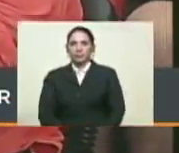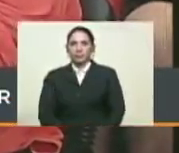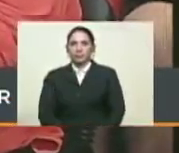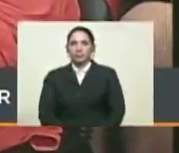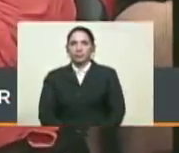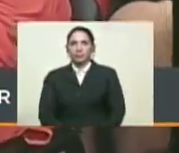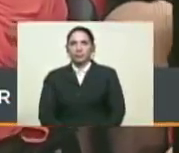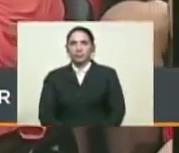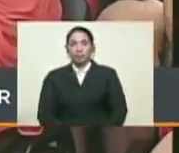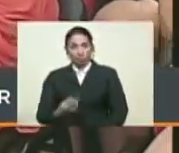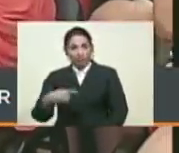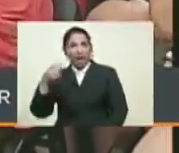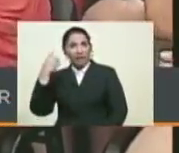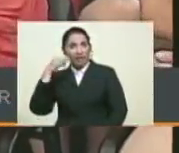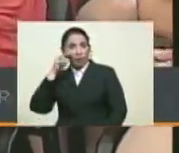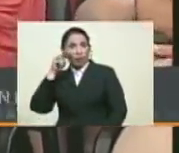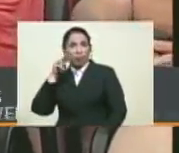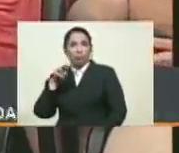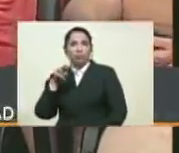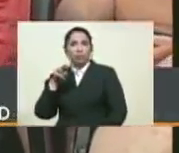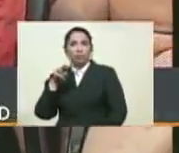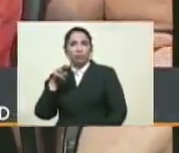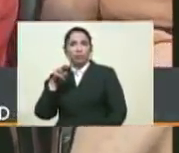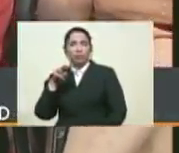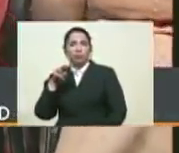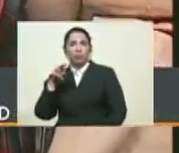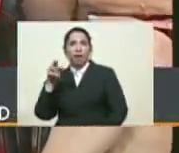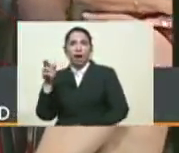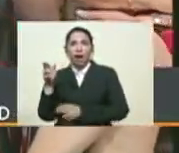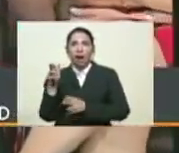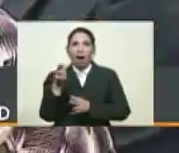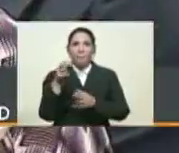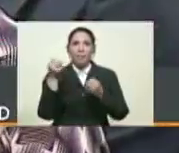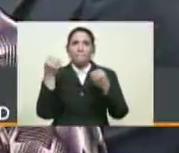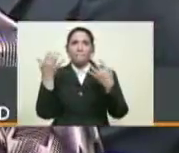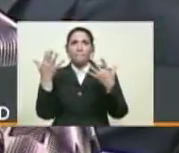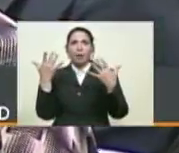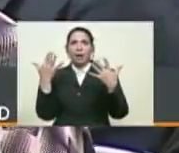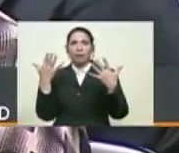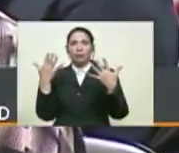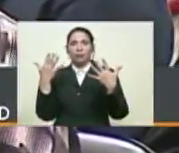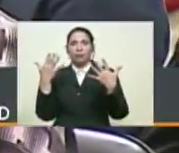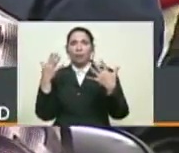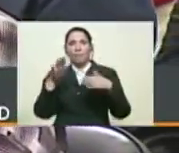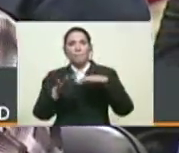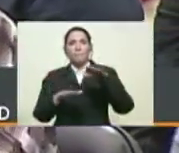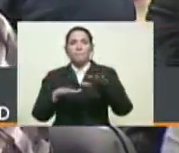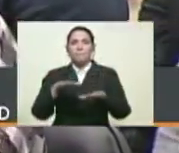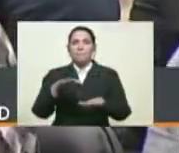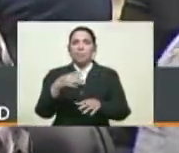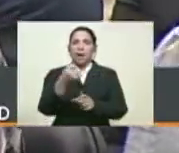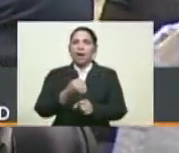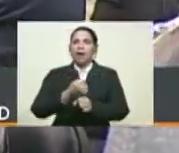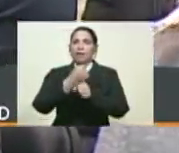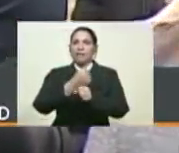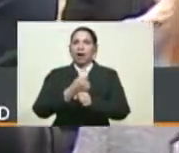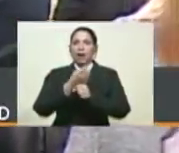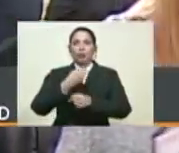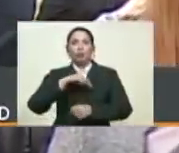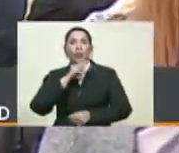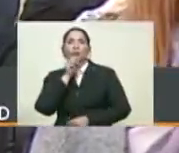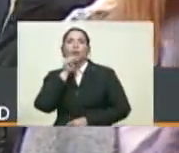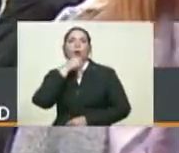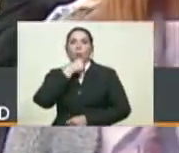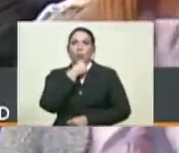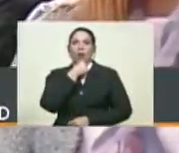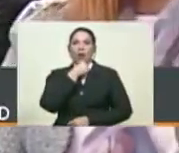Si ayer la dimos con las armas en las manos, a pie y a caballo, y nuestros abuelos tuvieron que ir desde